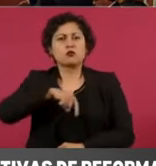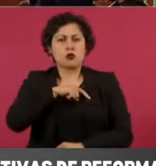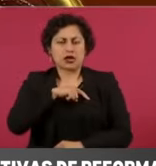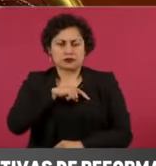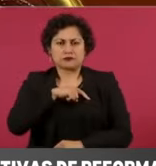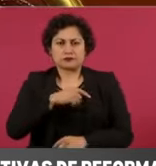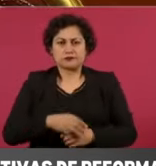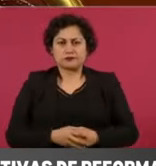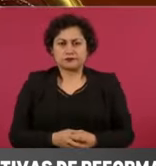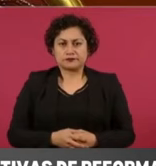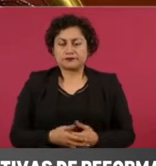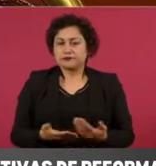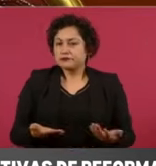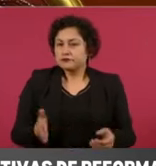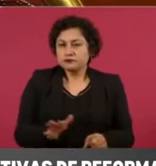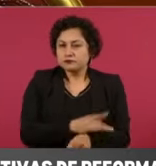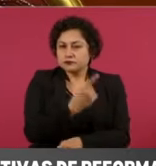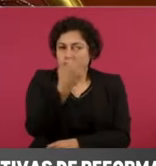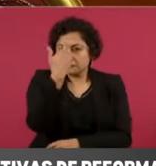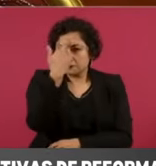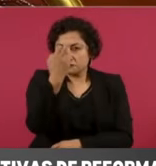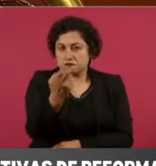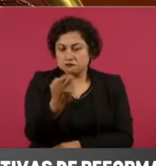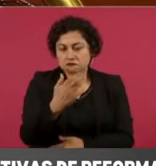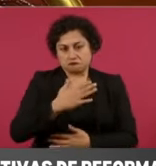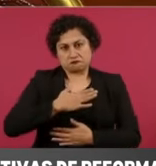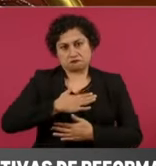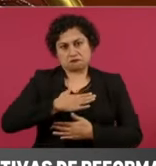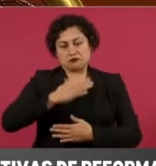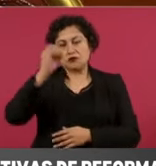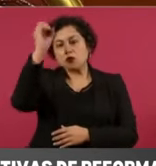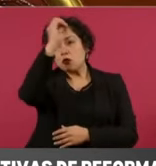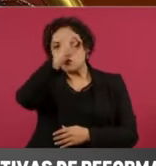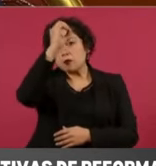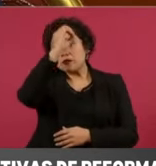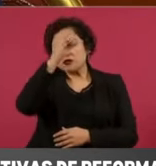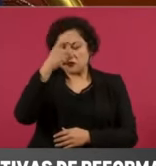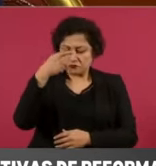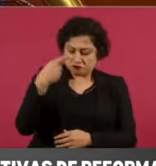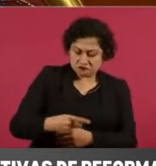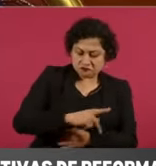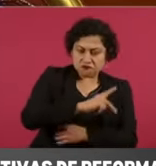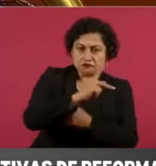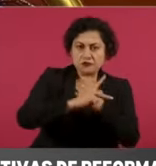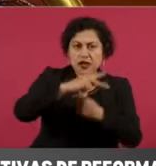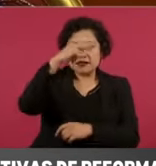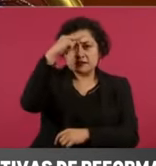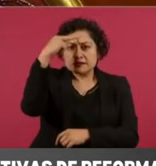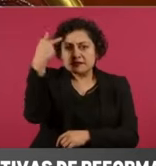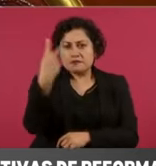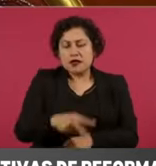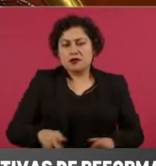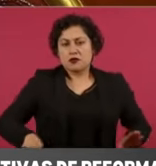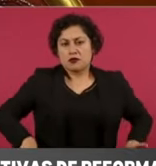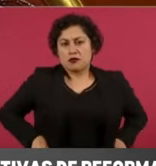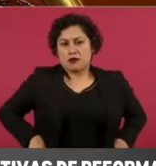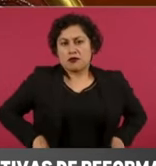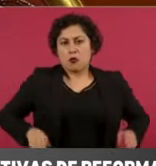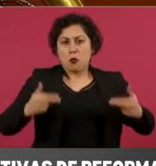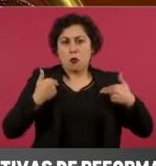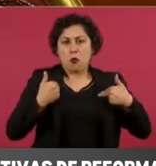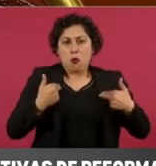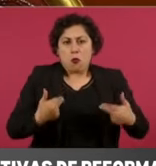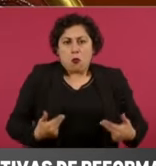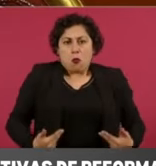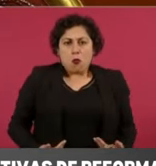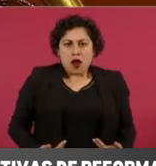Sostengo que el humanismo mexicano se nutre de la herencia cultural que